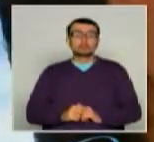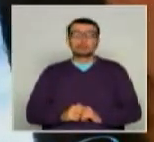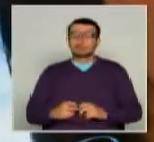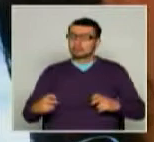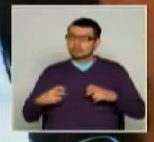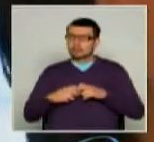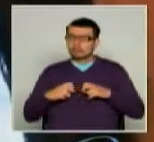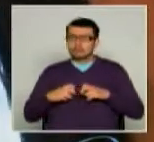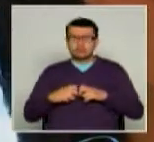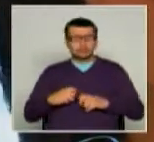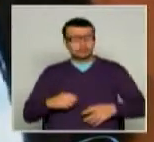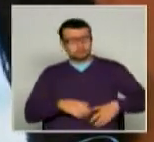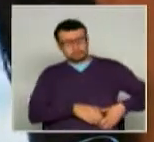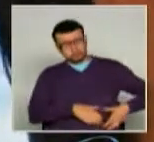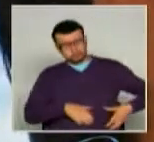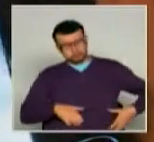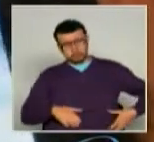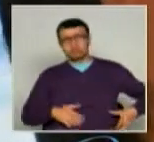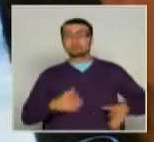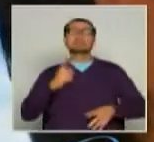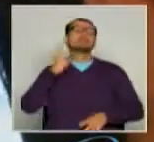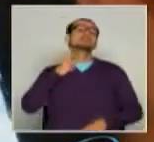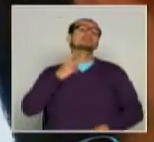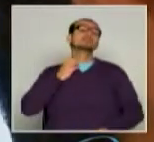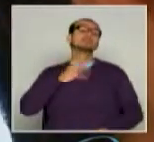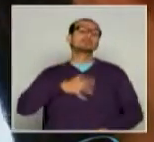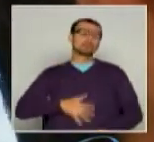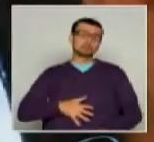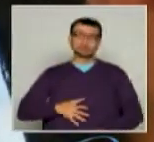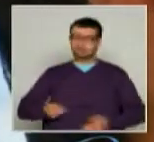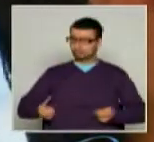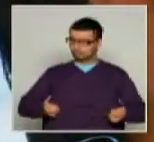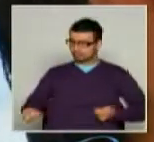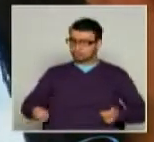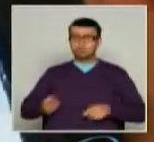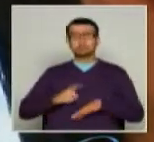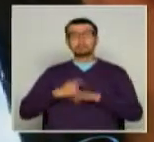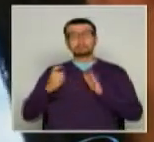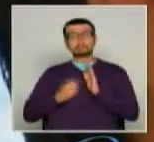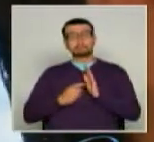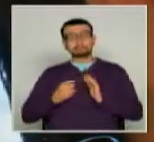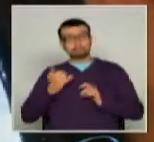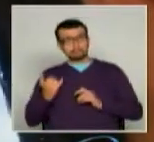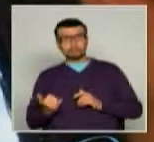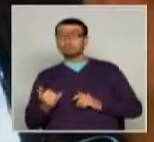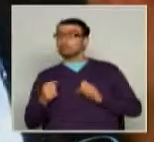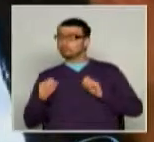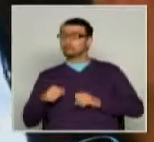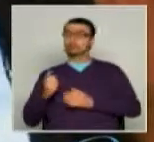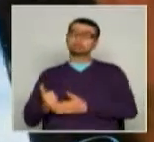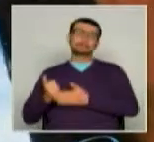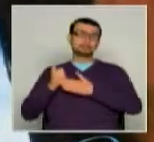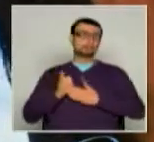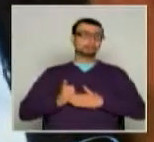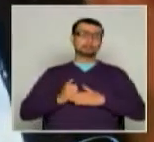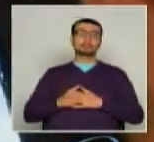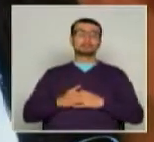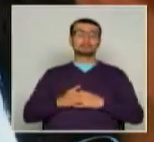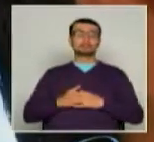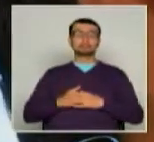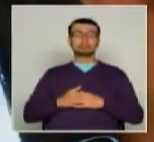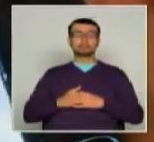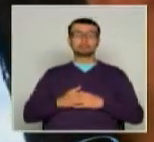energía llana, hígado, riñón, tiroides, y podemos empezar a manejar toda una serie de condiciones a nivel de